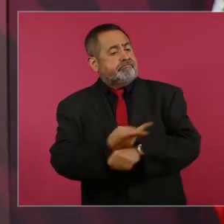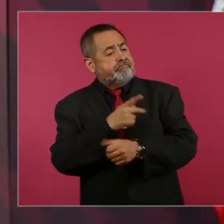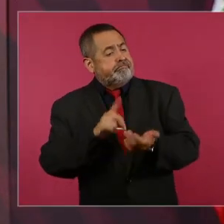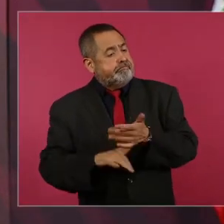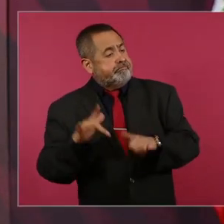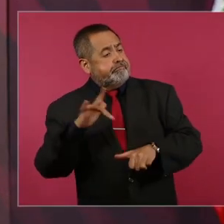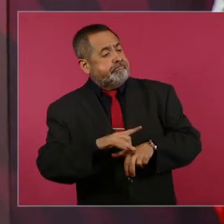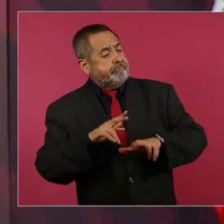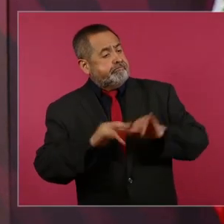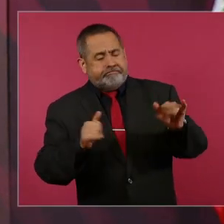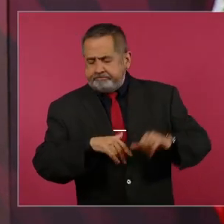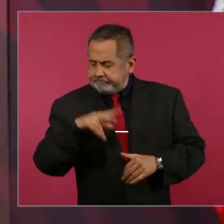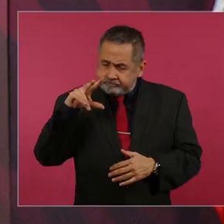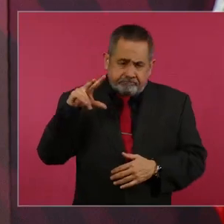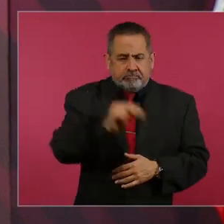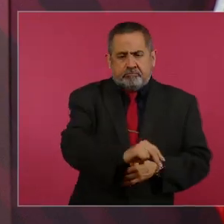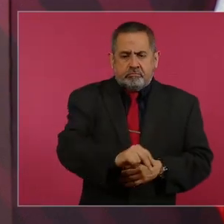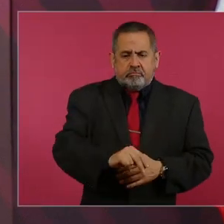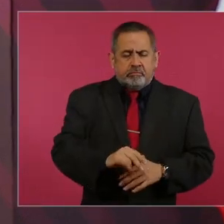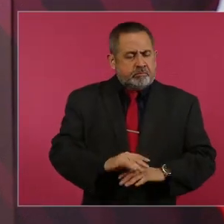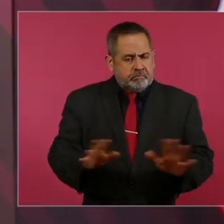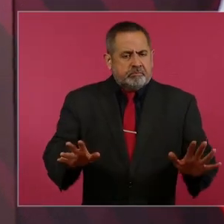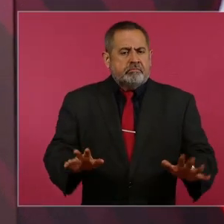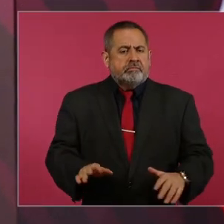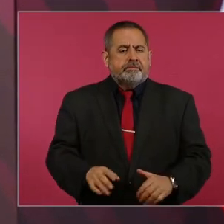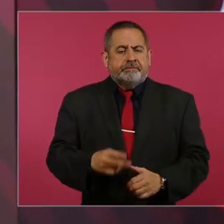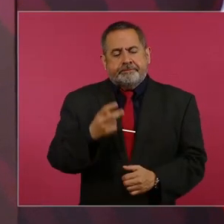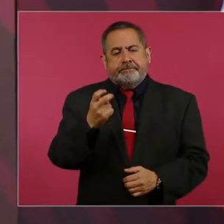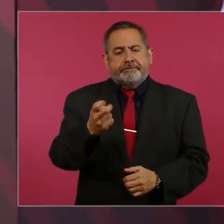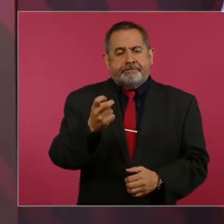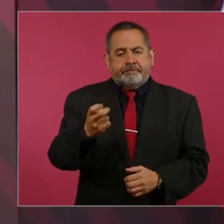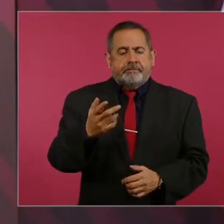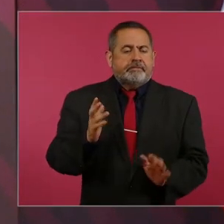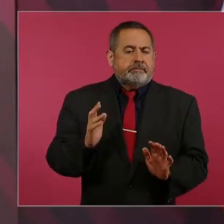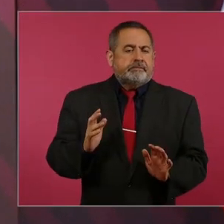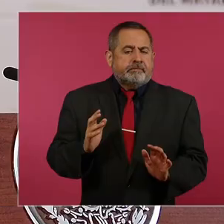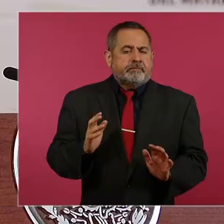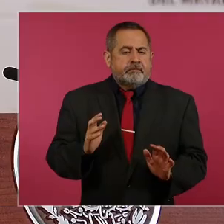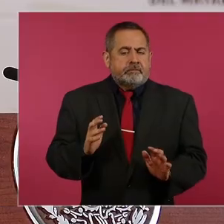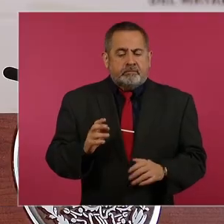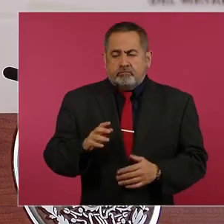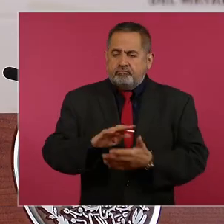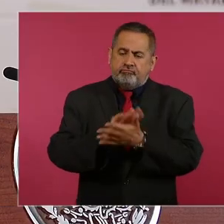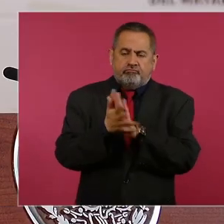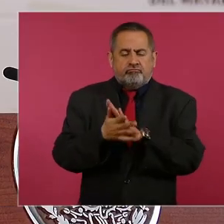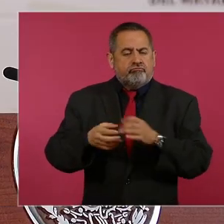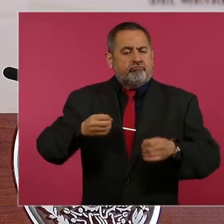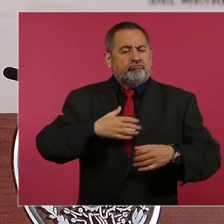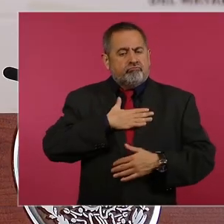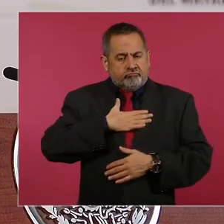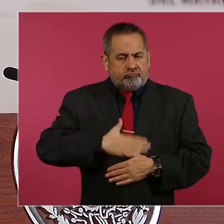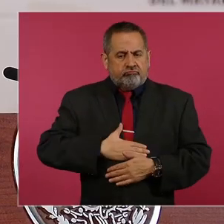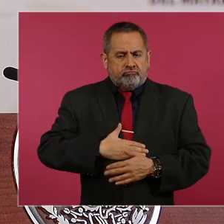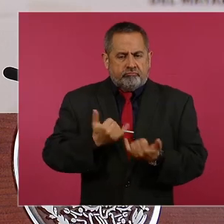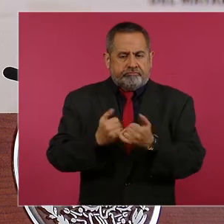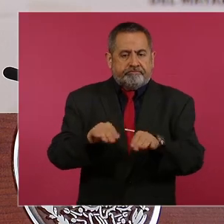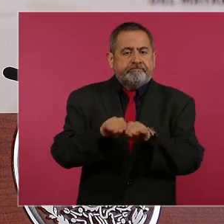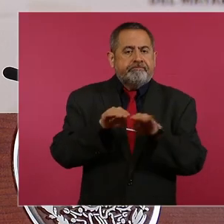y hacer realidad la justicia social,